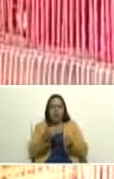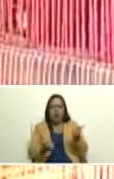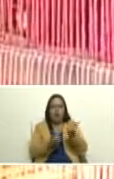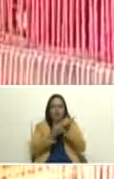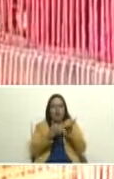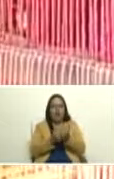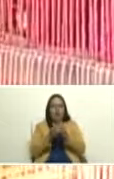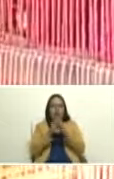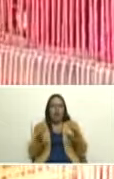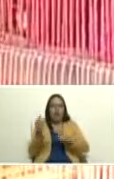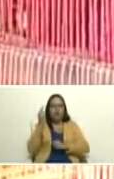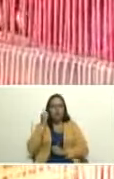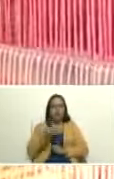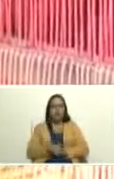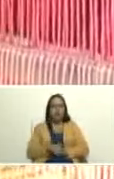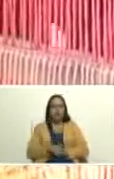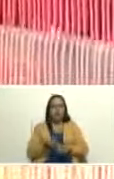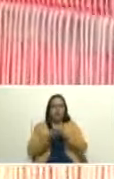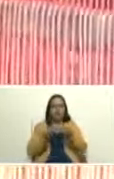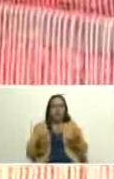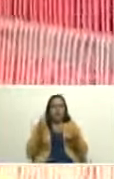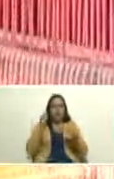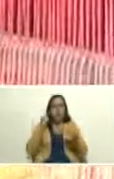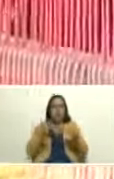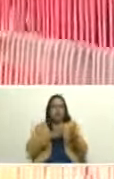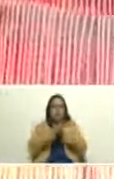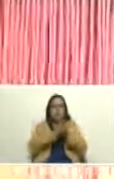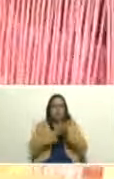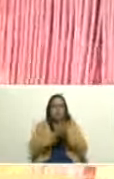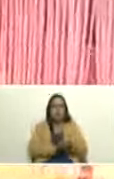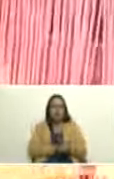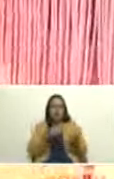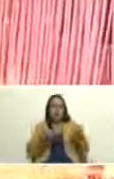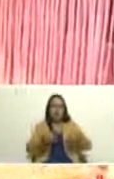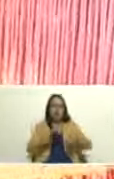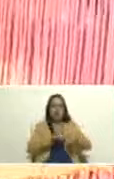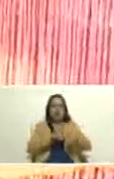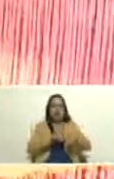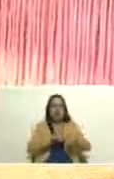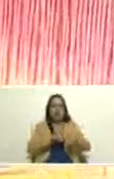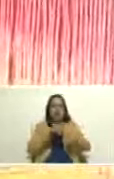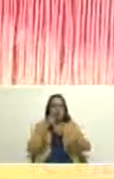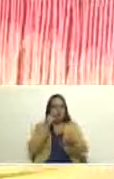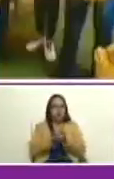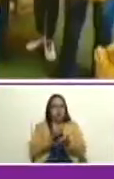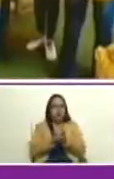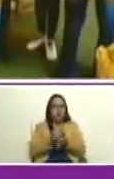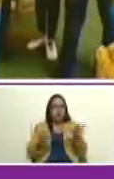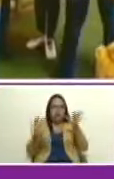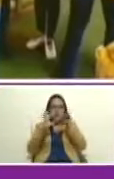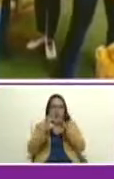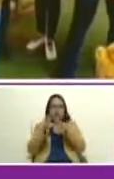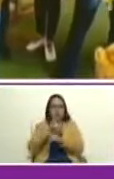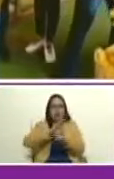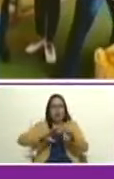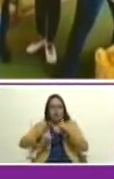todas esas mujeres, a todas esas artesanas. Es la hora. Fíjate, aquí se vincula la